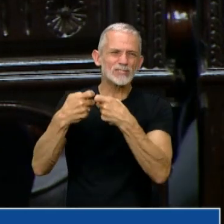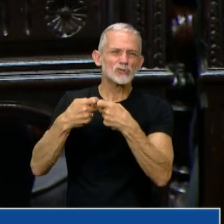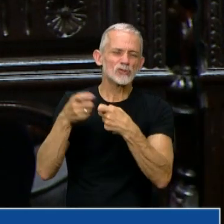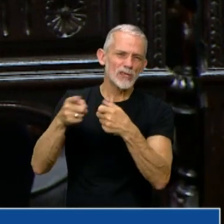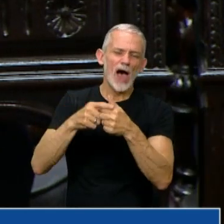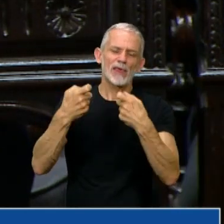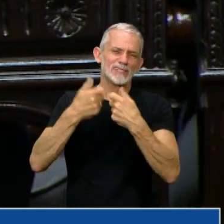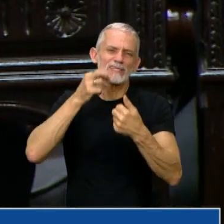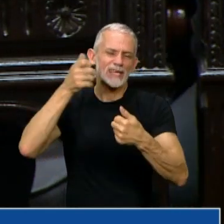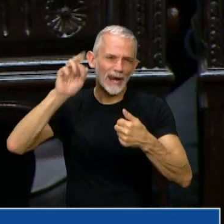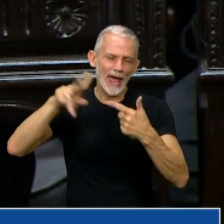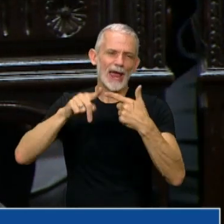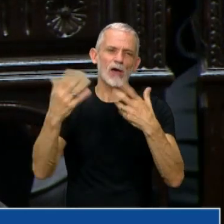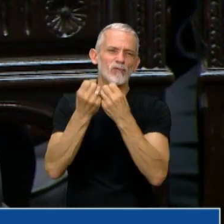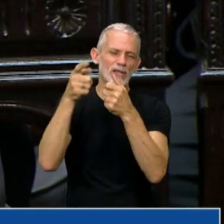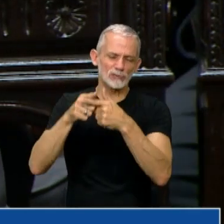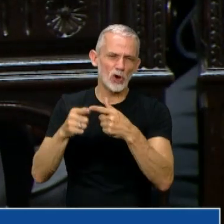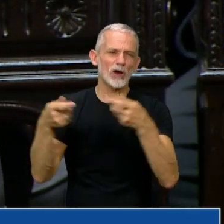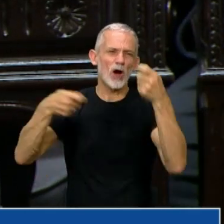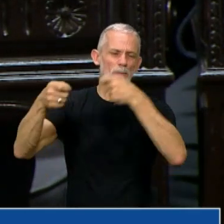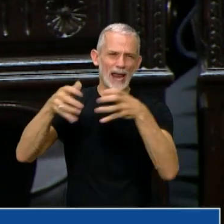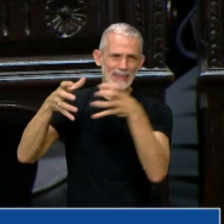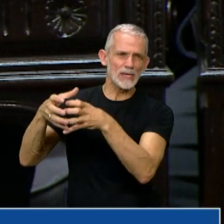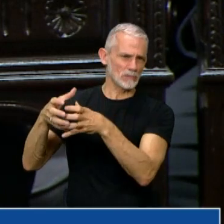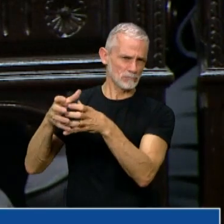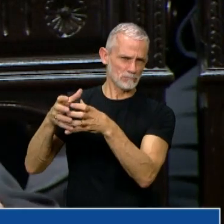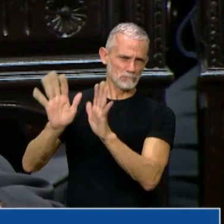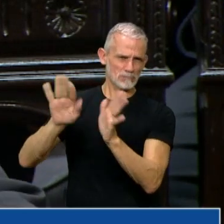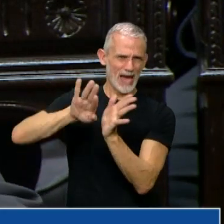sociedades, asociaciones, fundaciones y cooperativas.